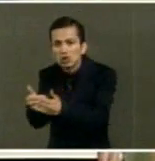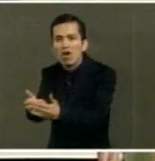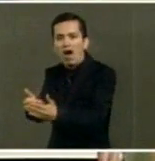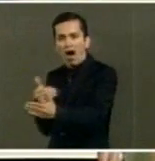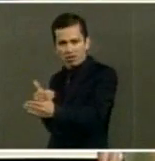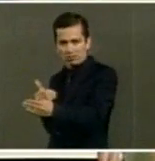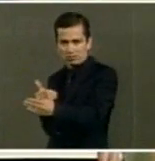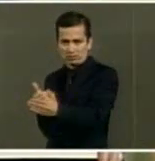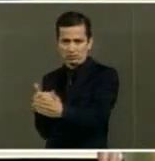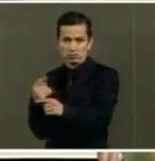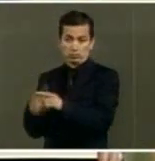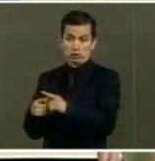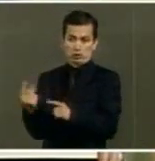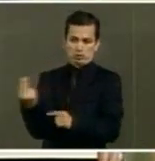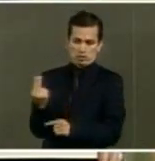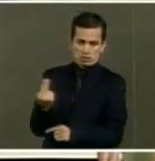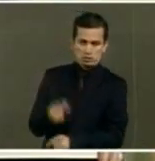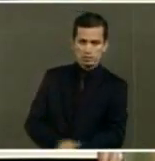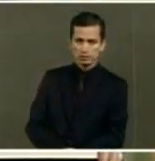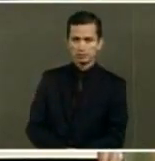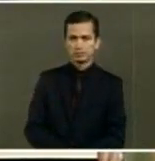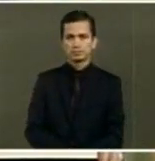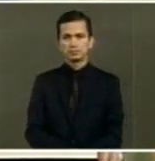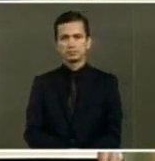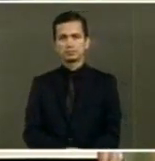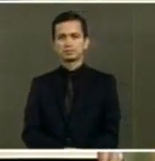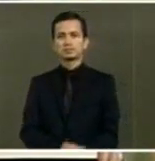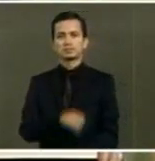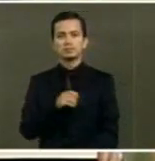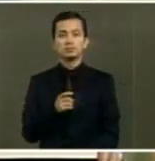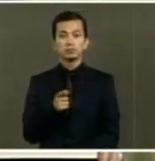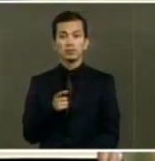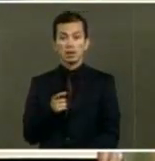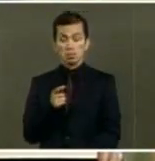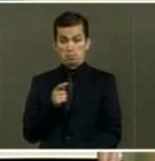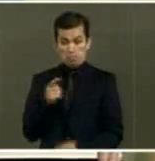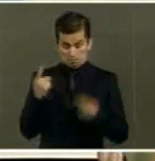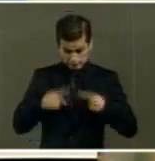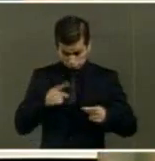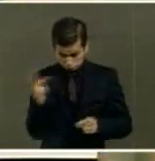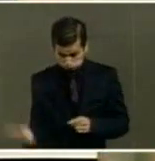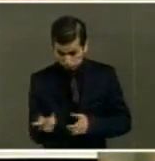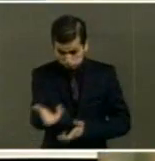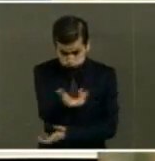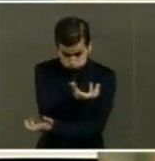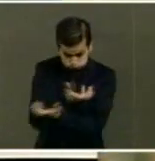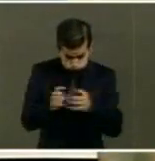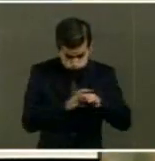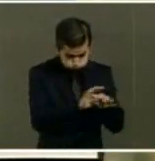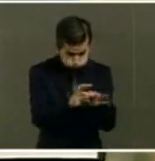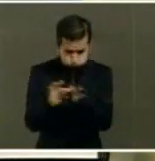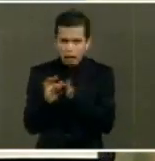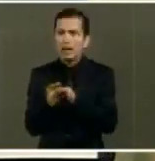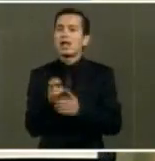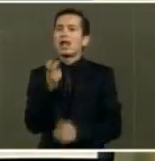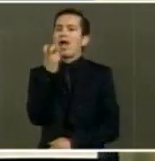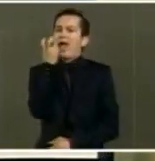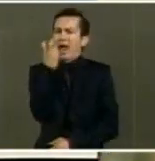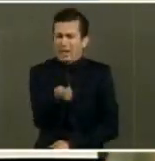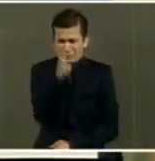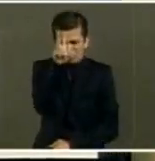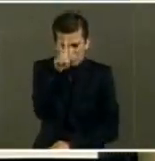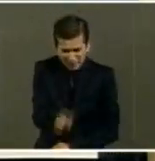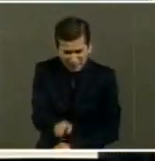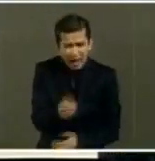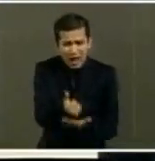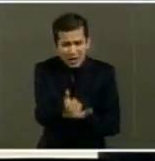lo necesite. La recomposición del tejido social es lo que realmente le va a dar una solución